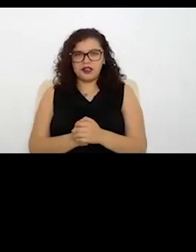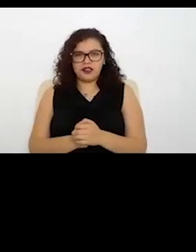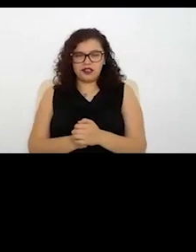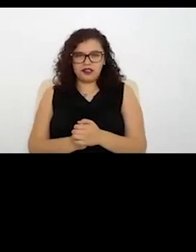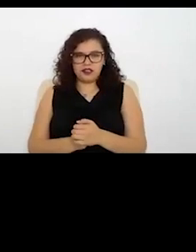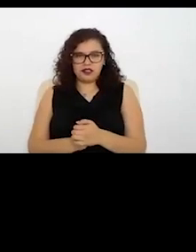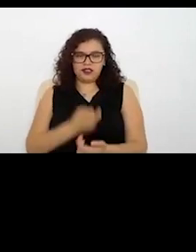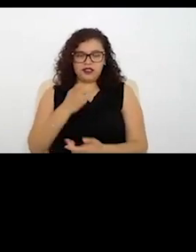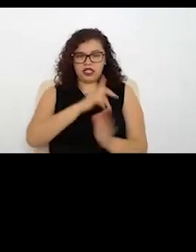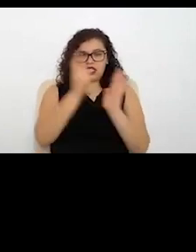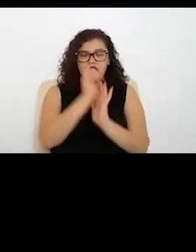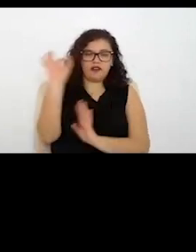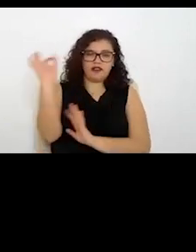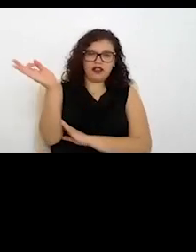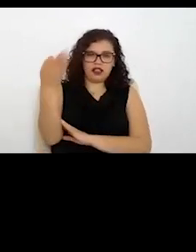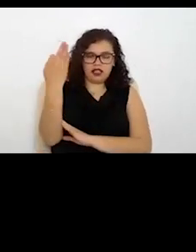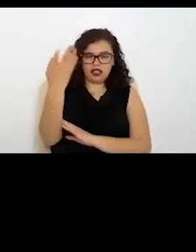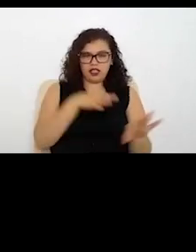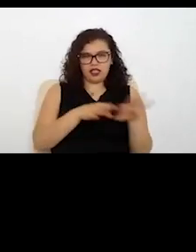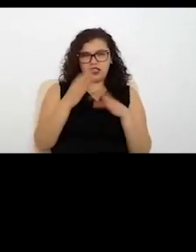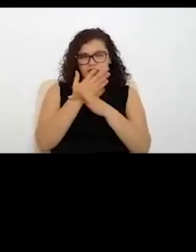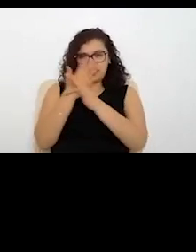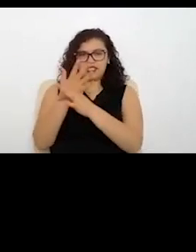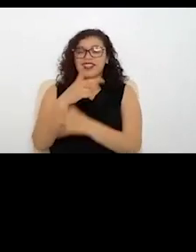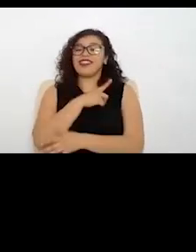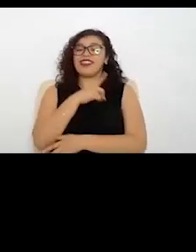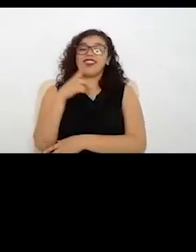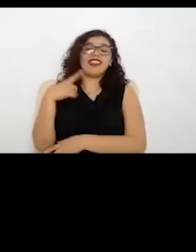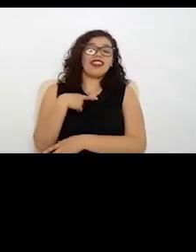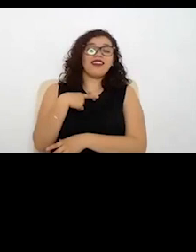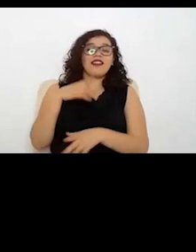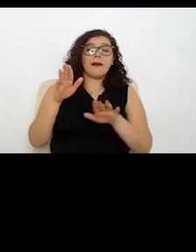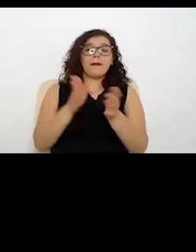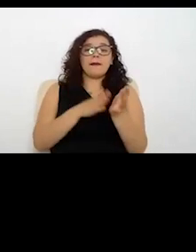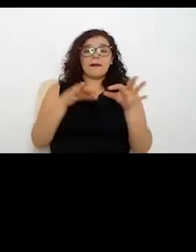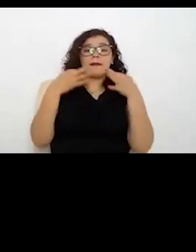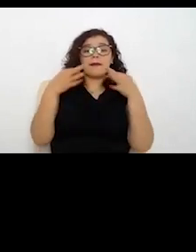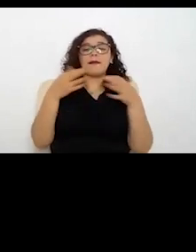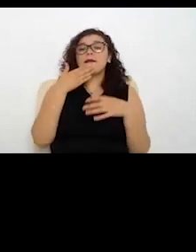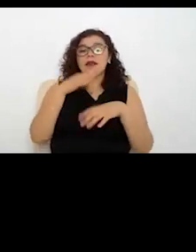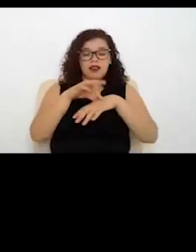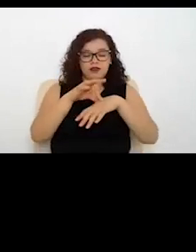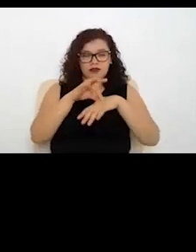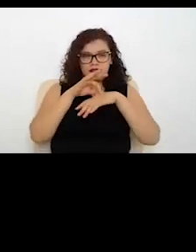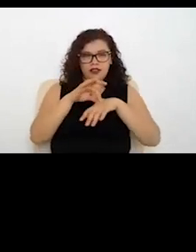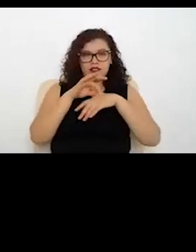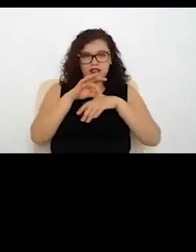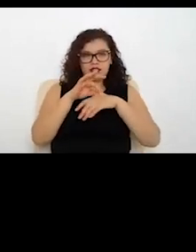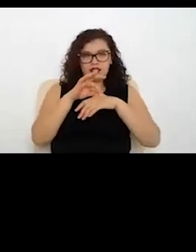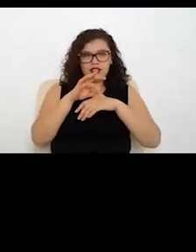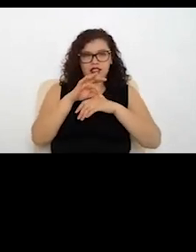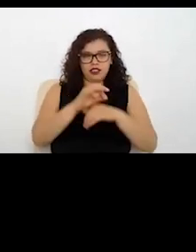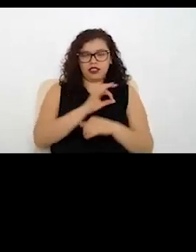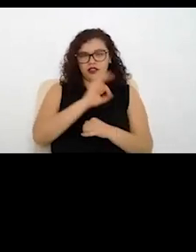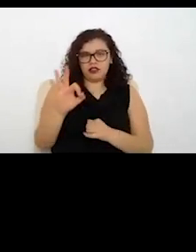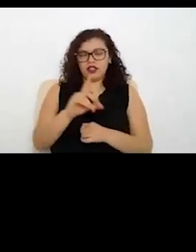Establece la Ley Federal de Trabajo que se tiene que pagar en efectivo, aunque se puede acordar por pago electrónico, pero se